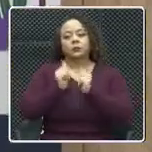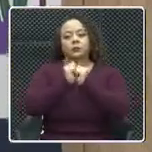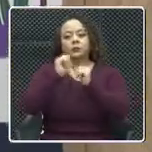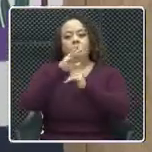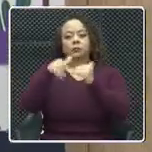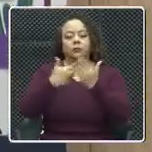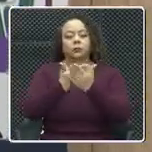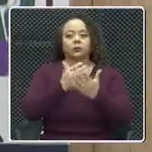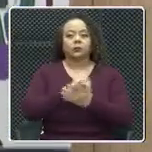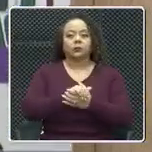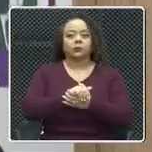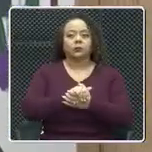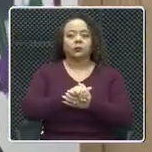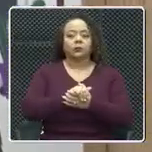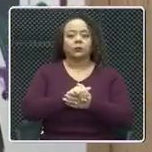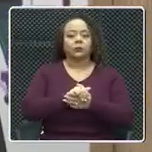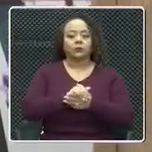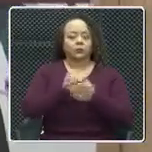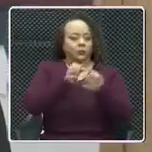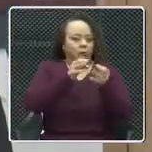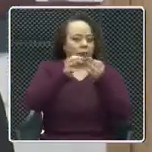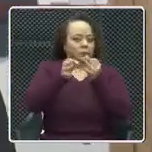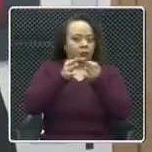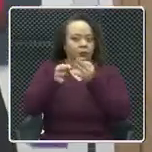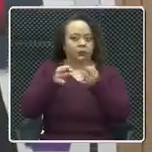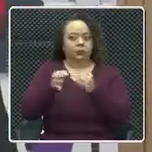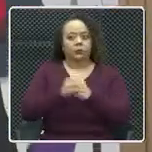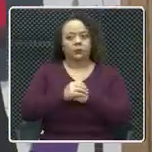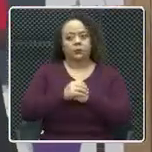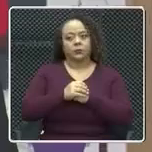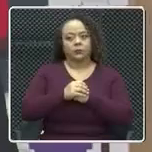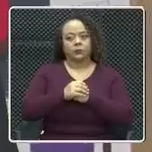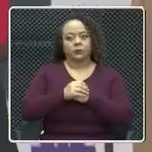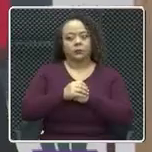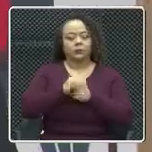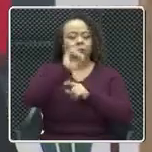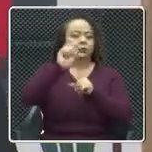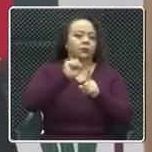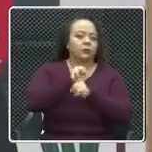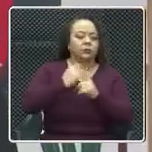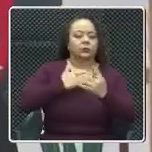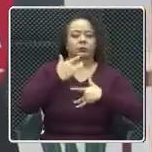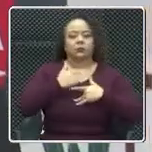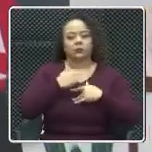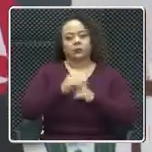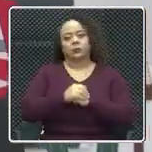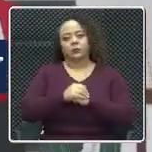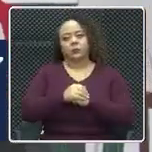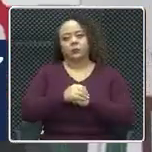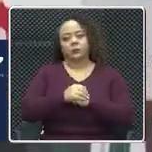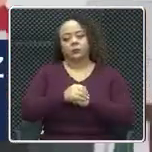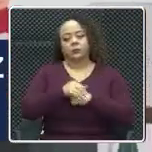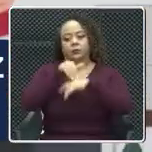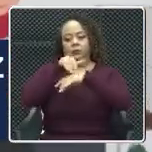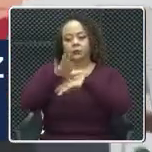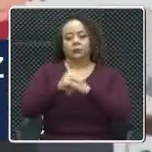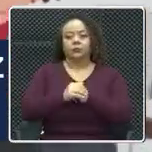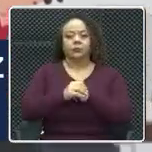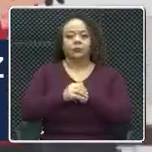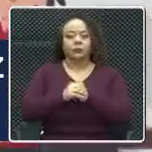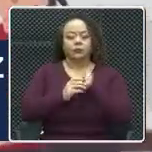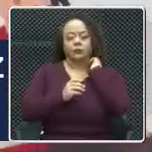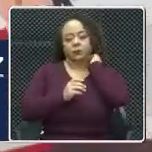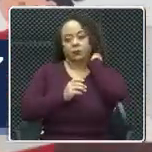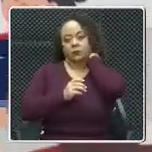toda la descripción, ¿verdad?, de hechos, de sintomatologías y demás, referir. Es